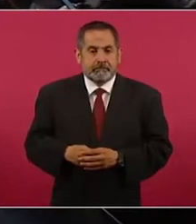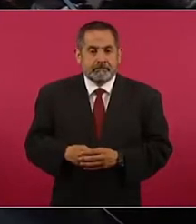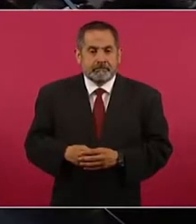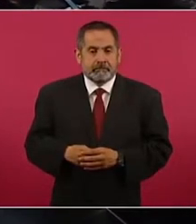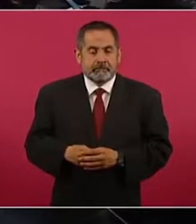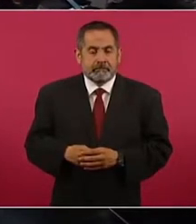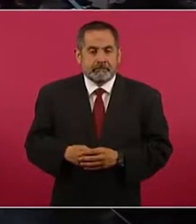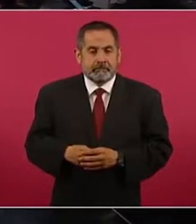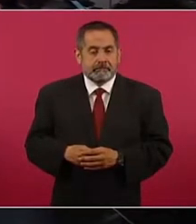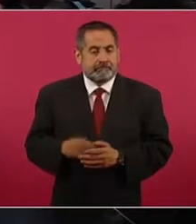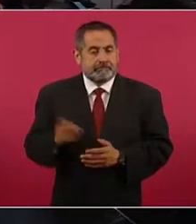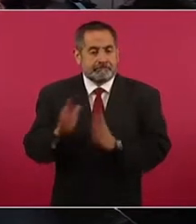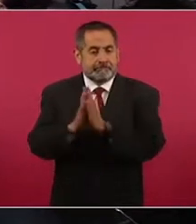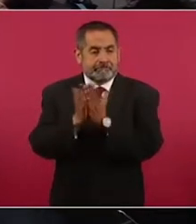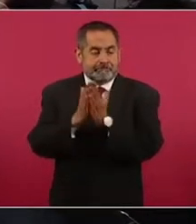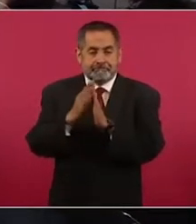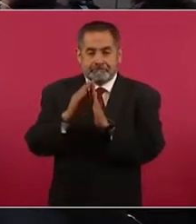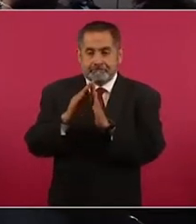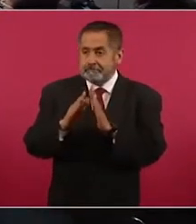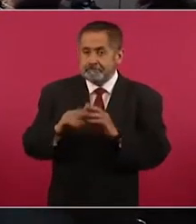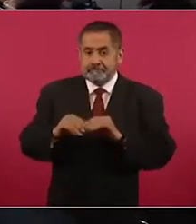ya debe de estar